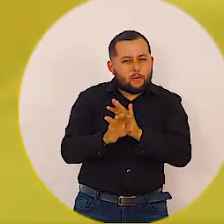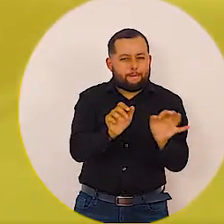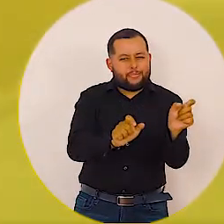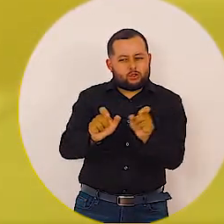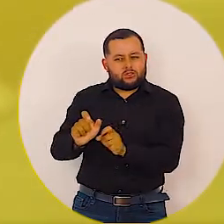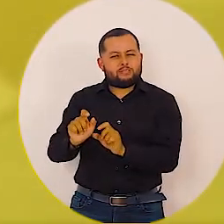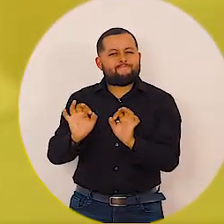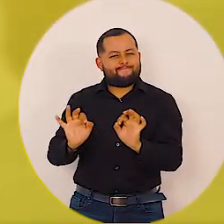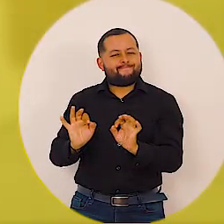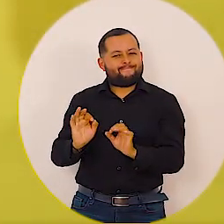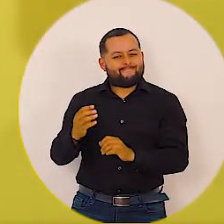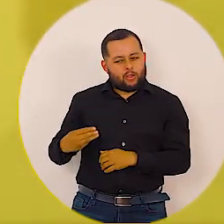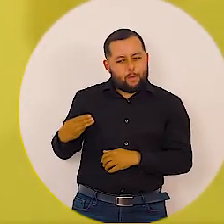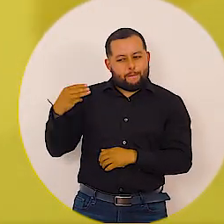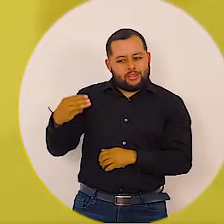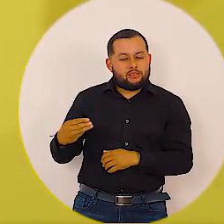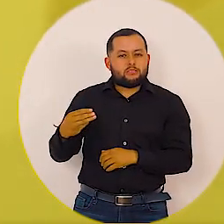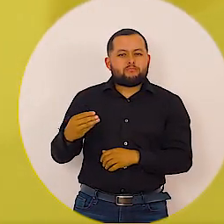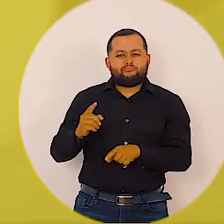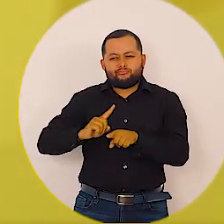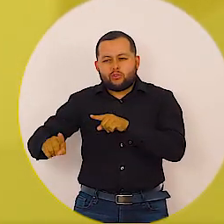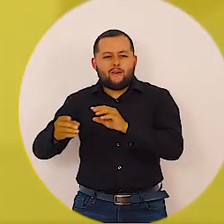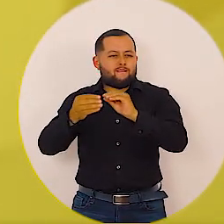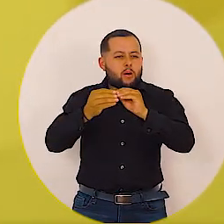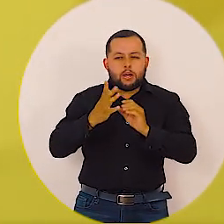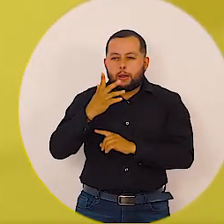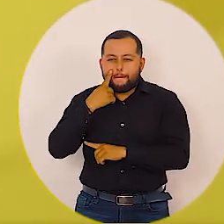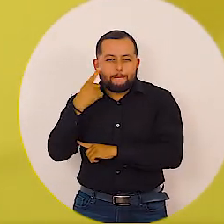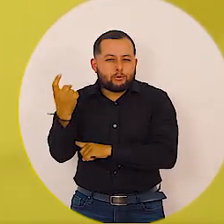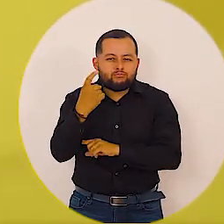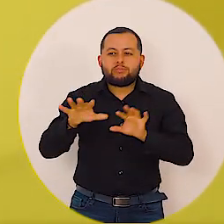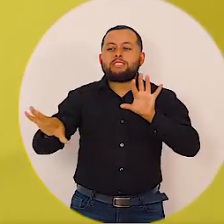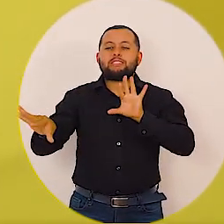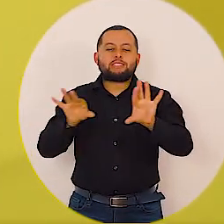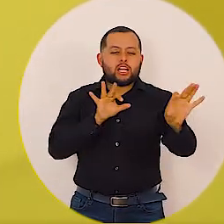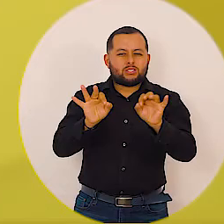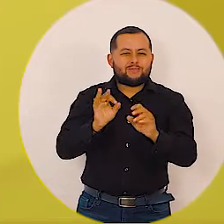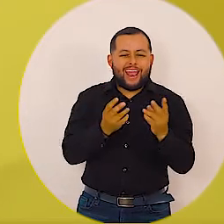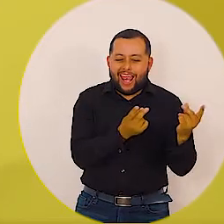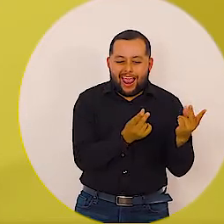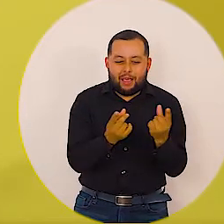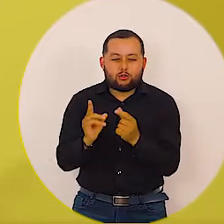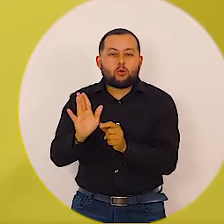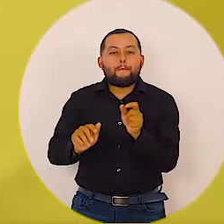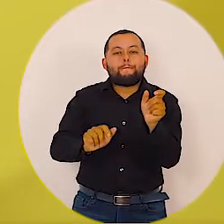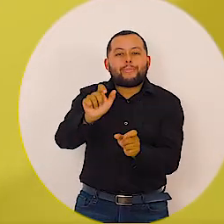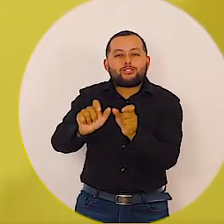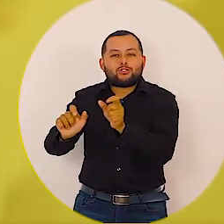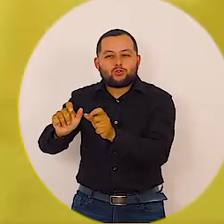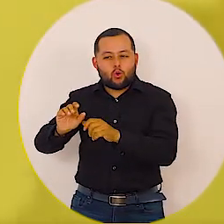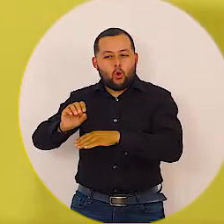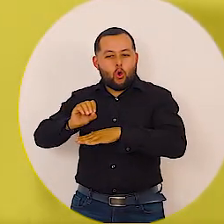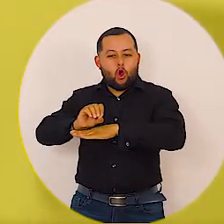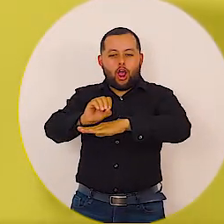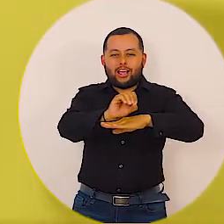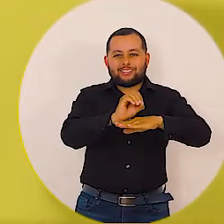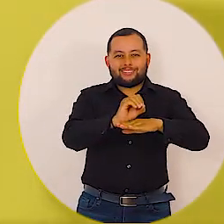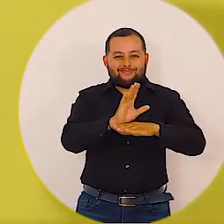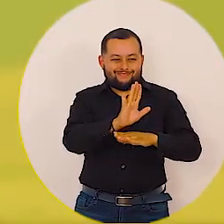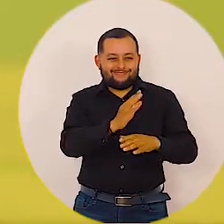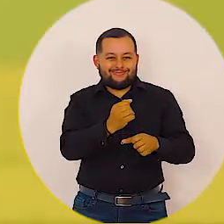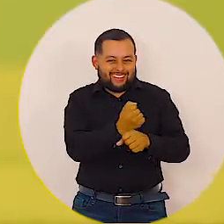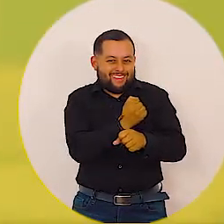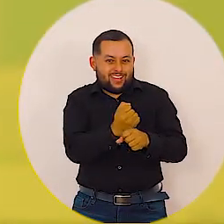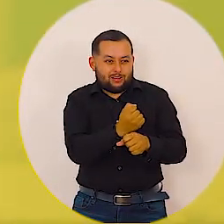competentes. Nuevos canales y herramientas de búsqueda y selección efectiva de personal en las organizaciones